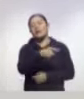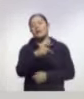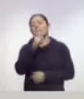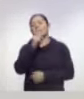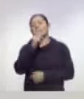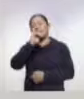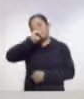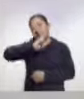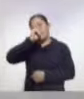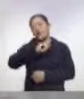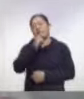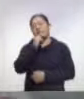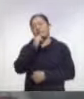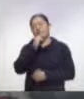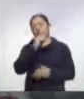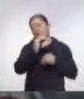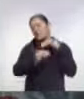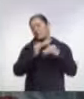competente.